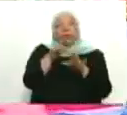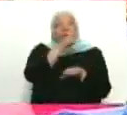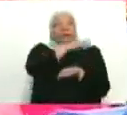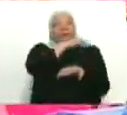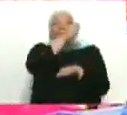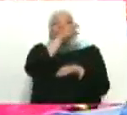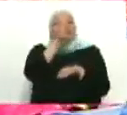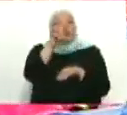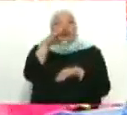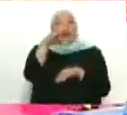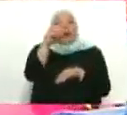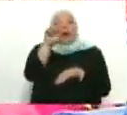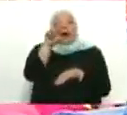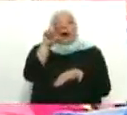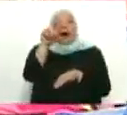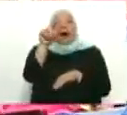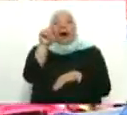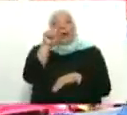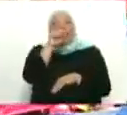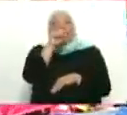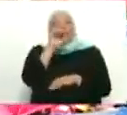Ricaurte,